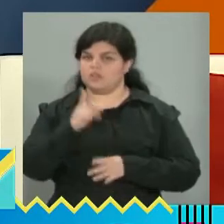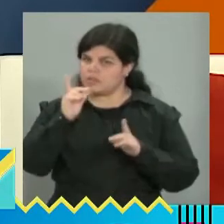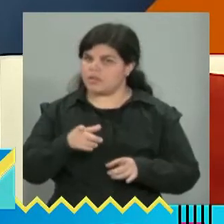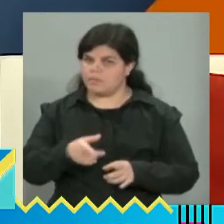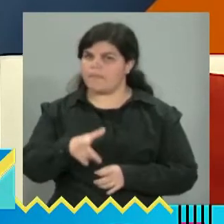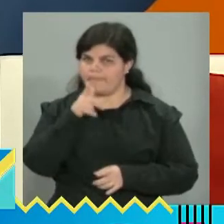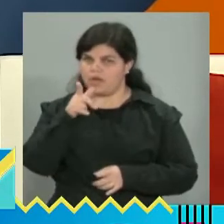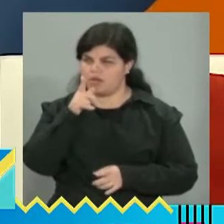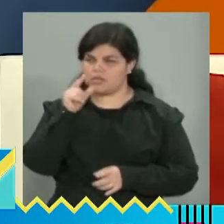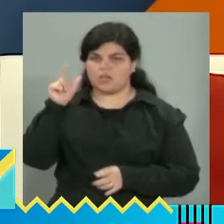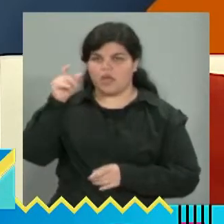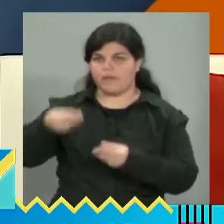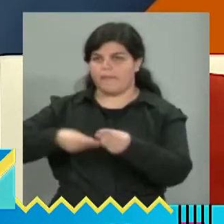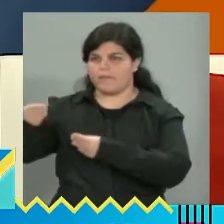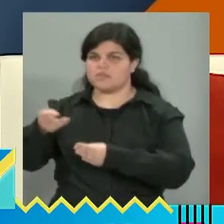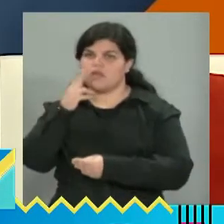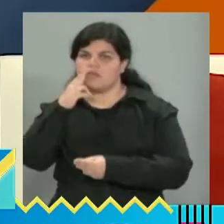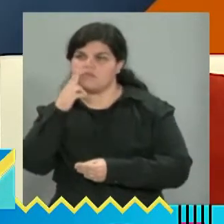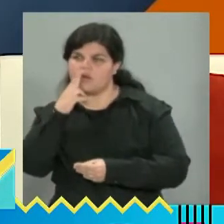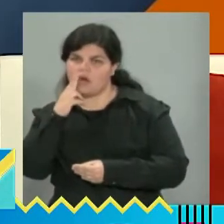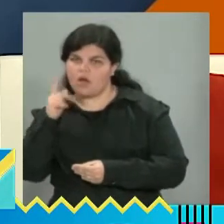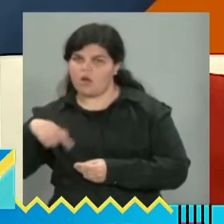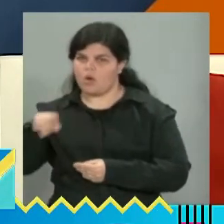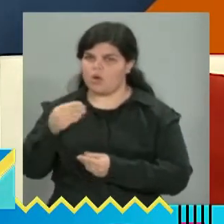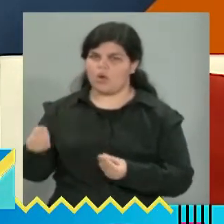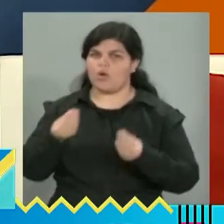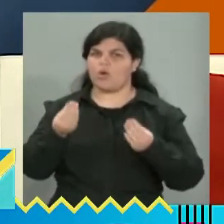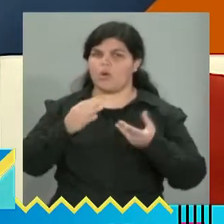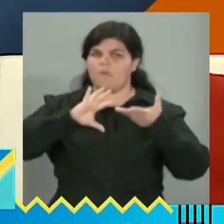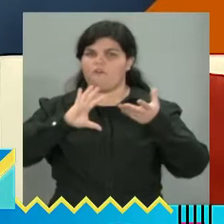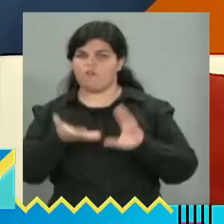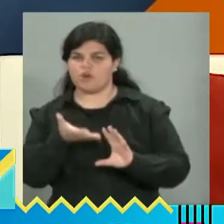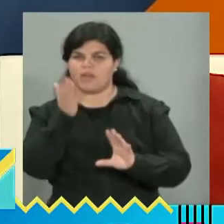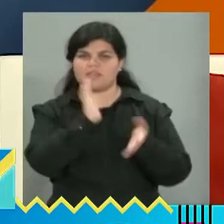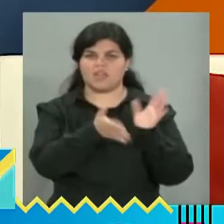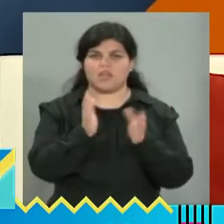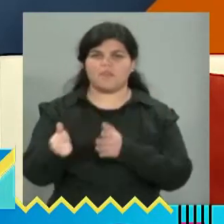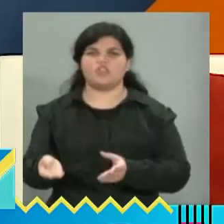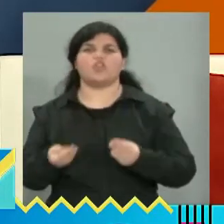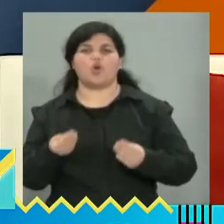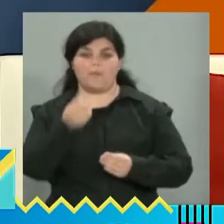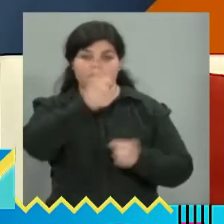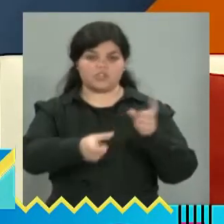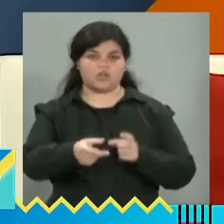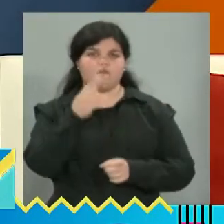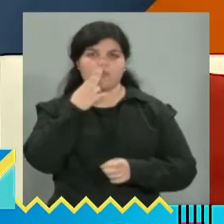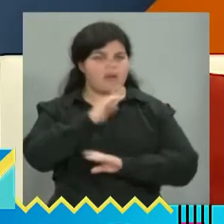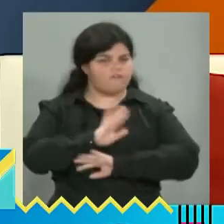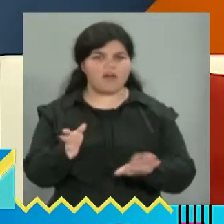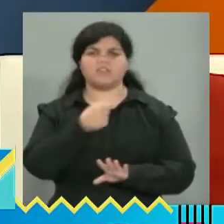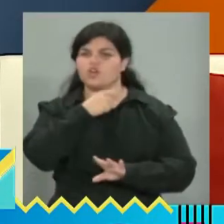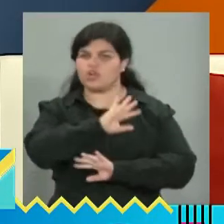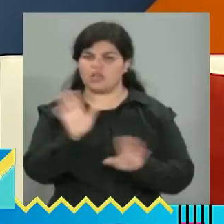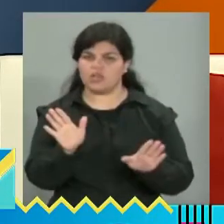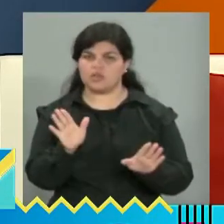empresas tabacaleras, todo un mito alrededor de cómo debe ser tratado un paciente que quiere dejar de fumar. Lo que hacen